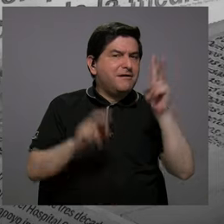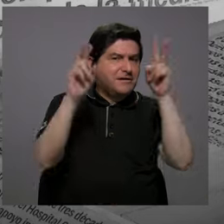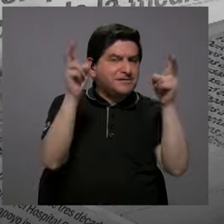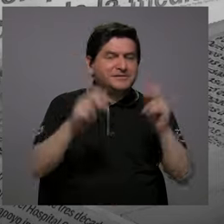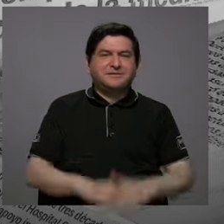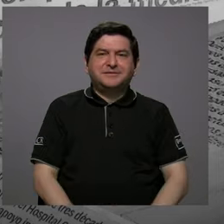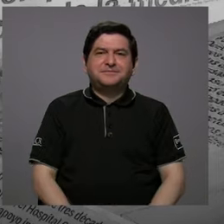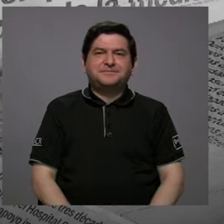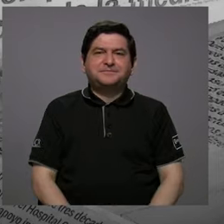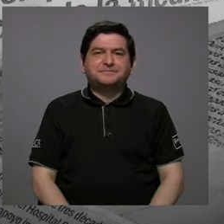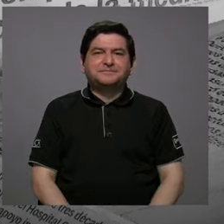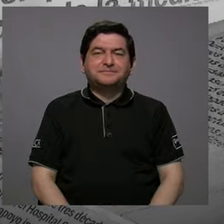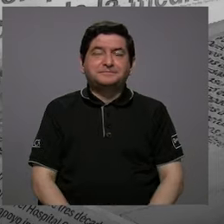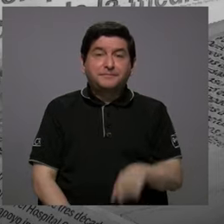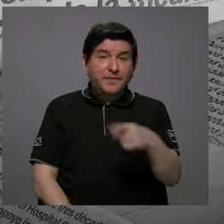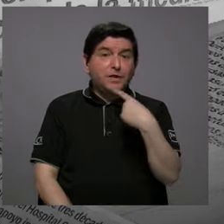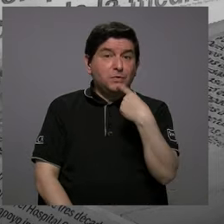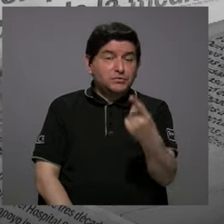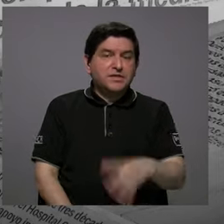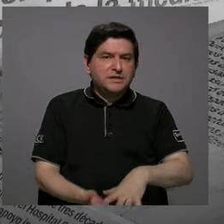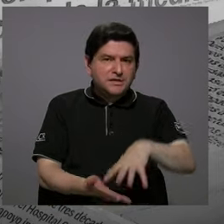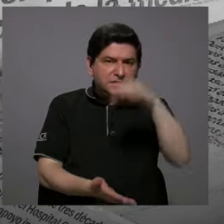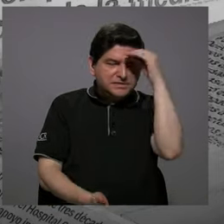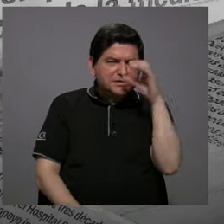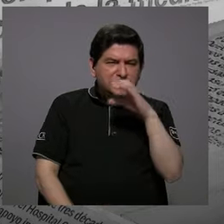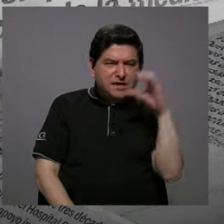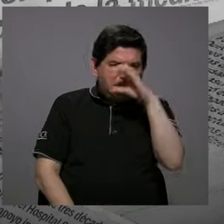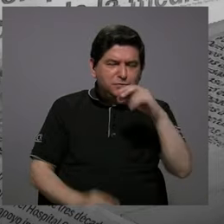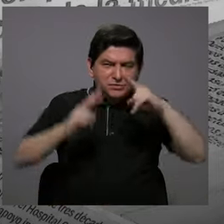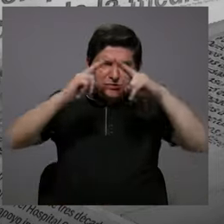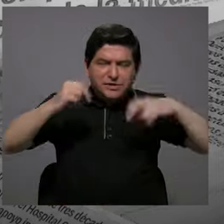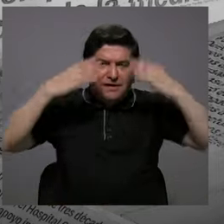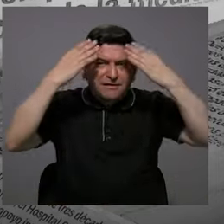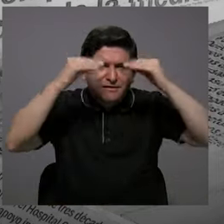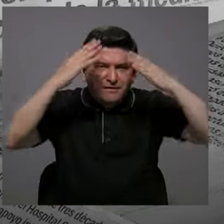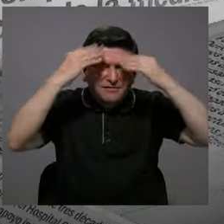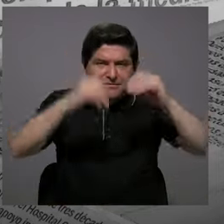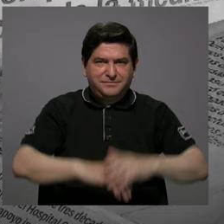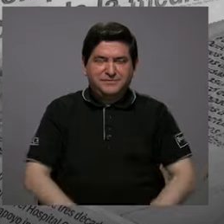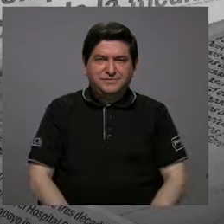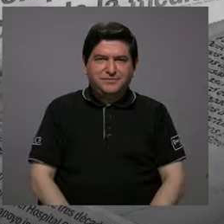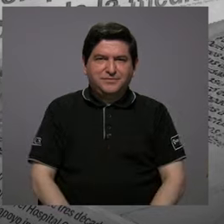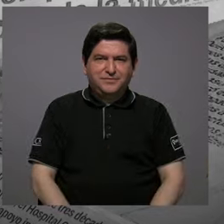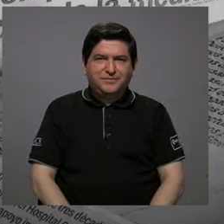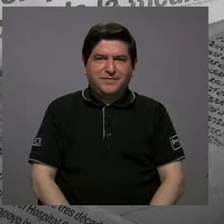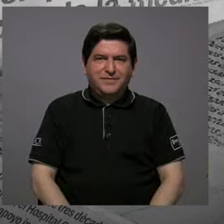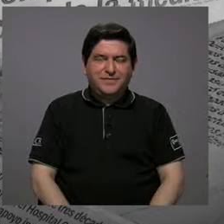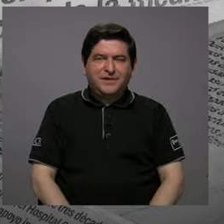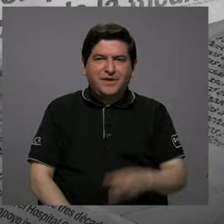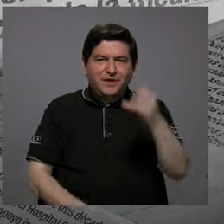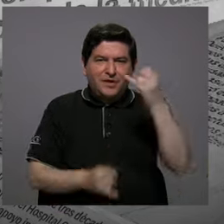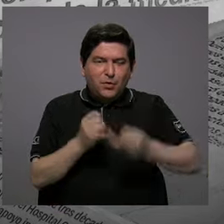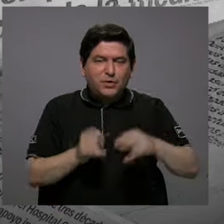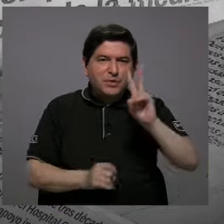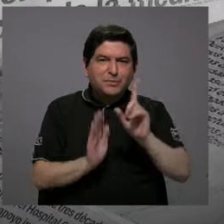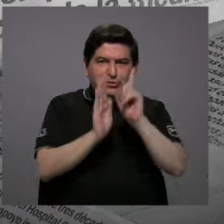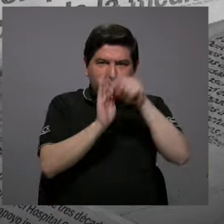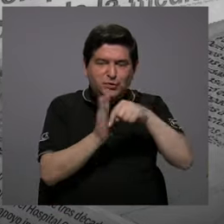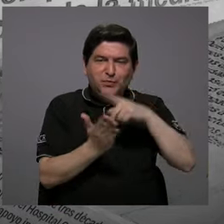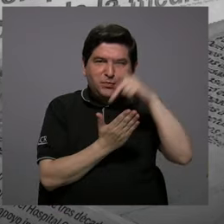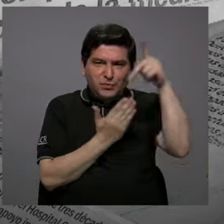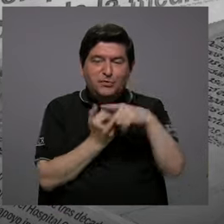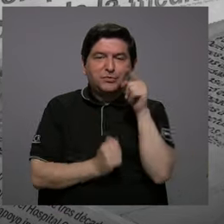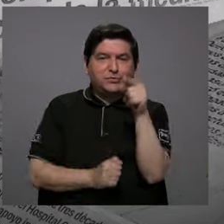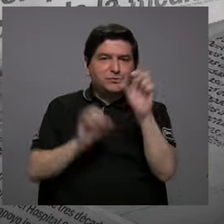tema usted dice hay que aprender a buscar y analizar la información le dejo los 2 minutos restantes del